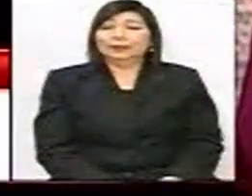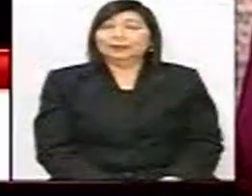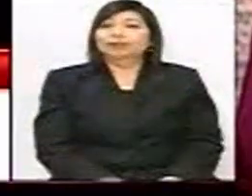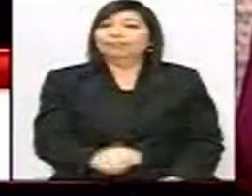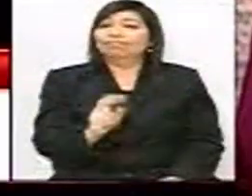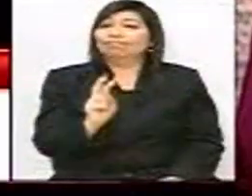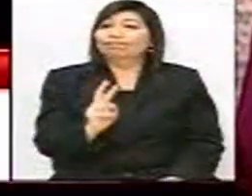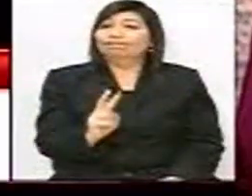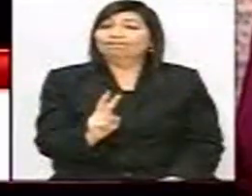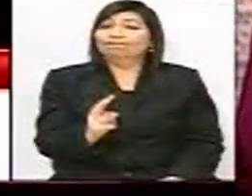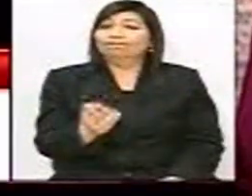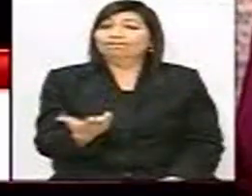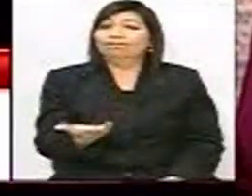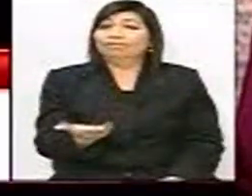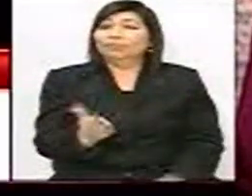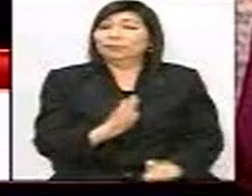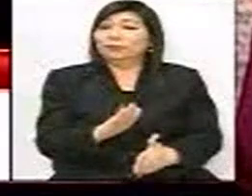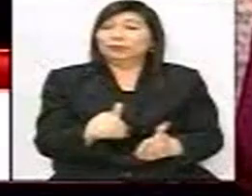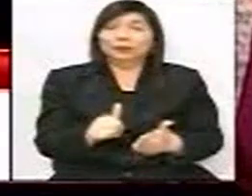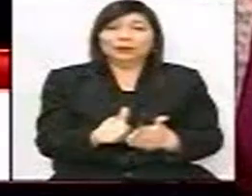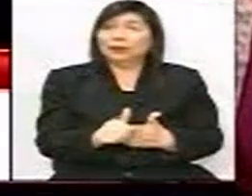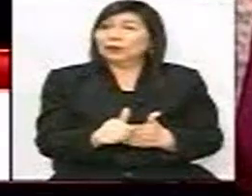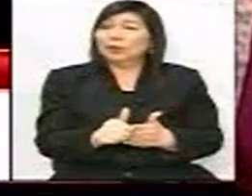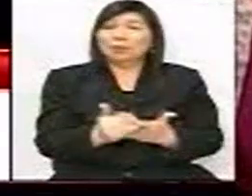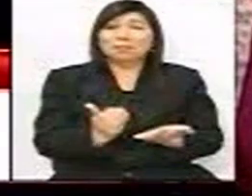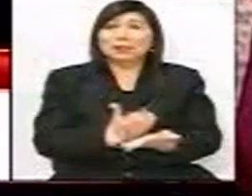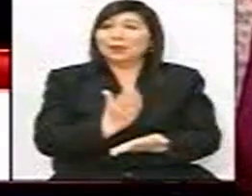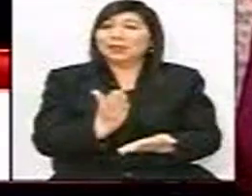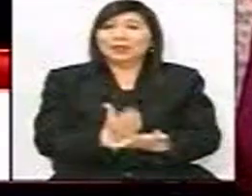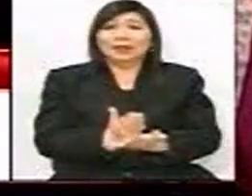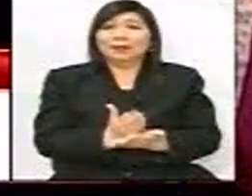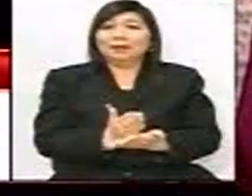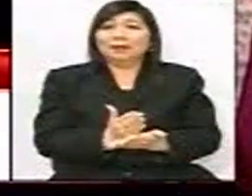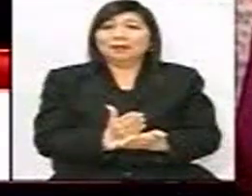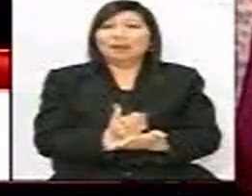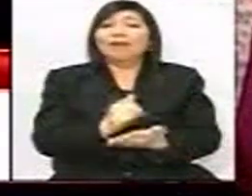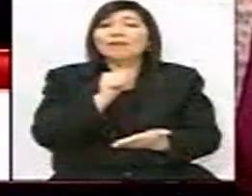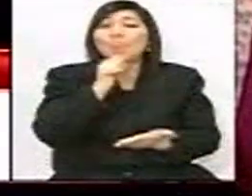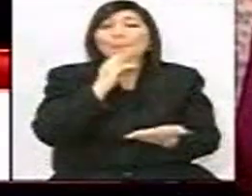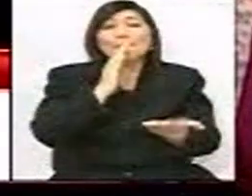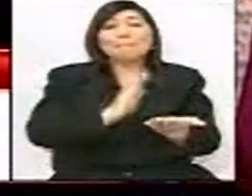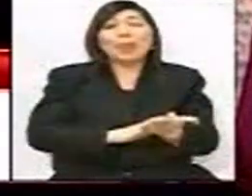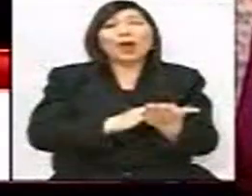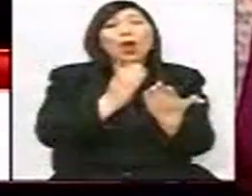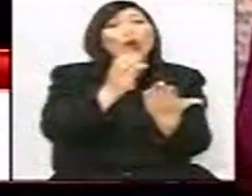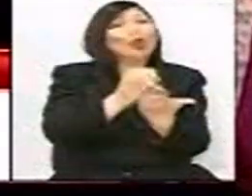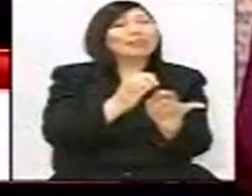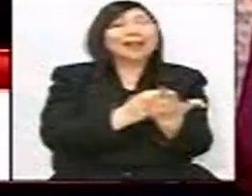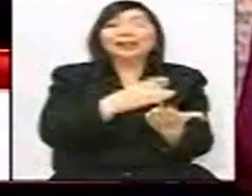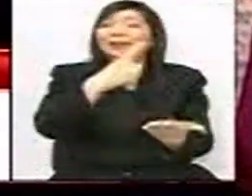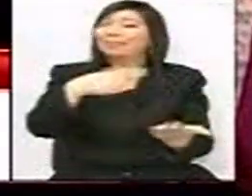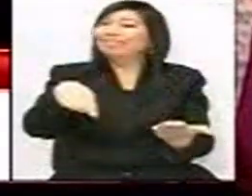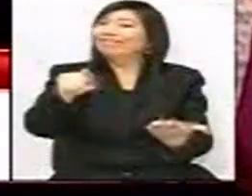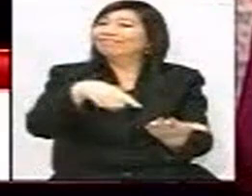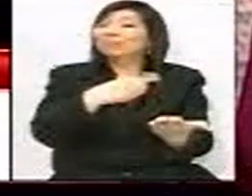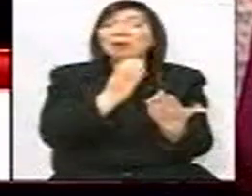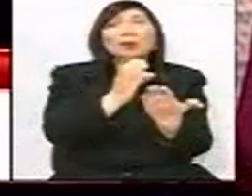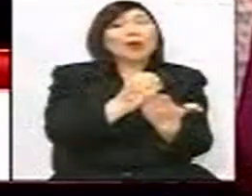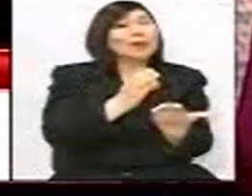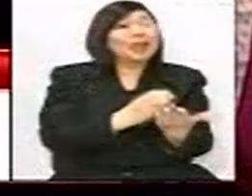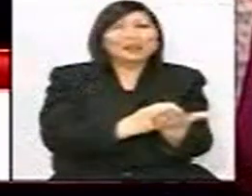Y vemos que todos los problemas que tenemos es por el contrato mal hecho y